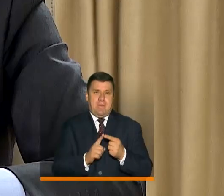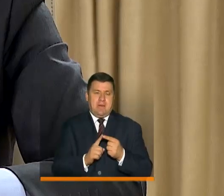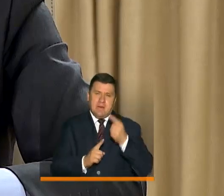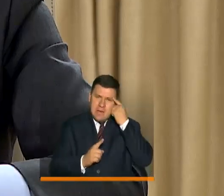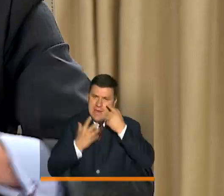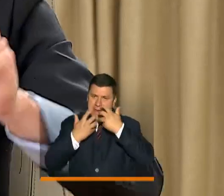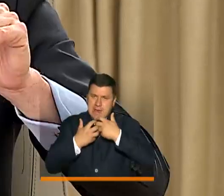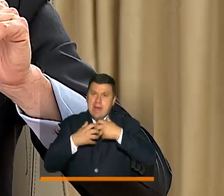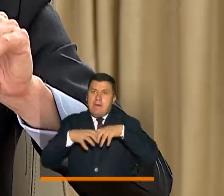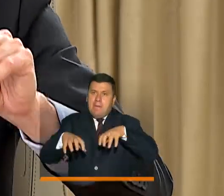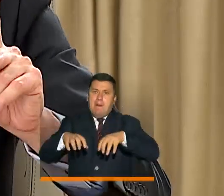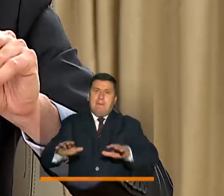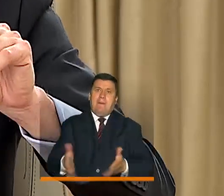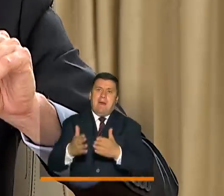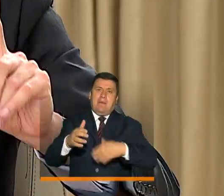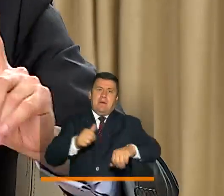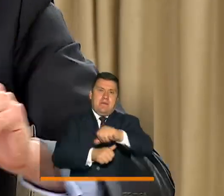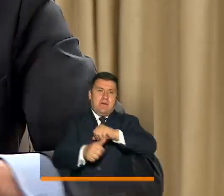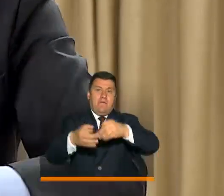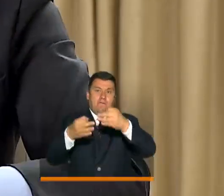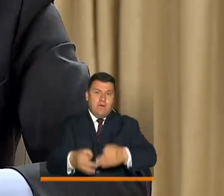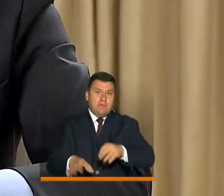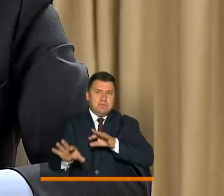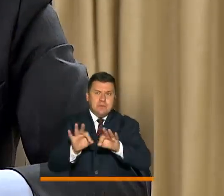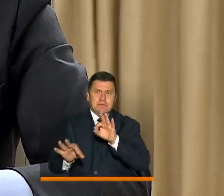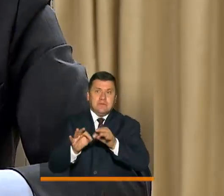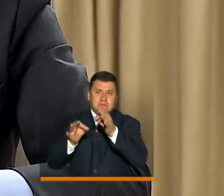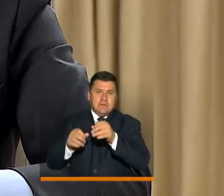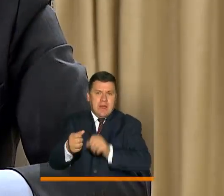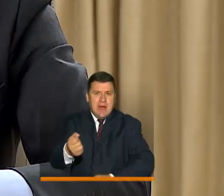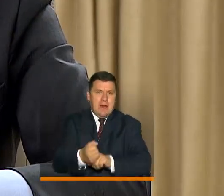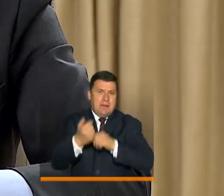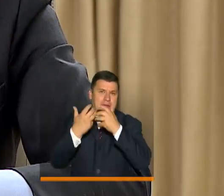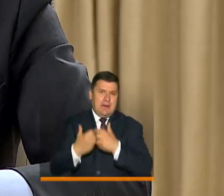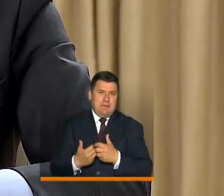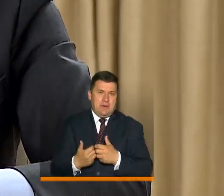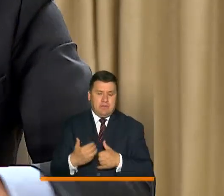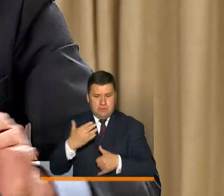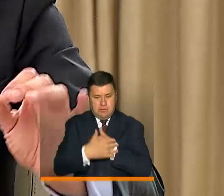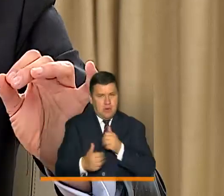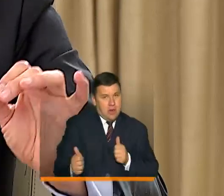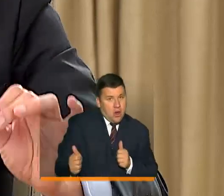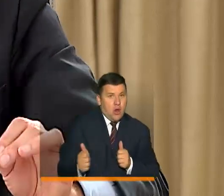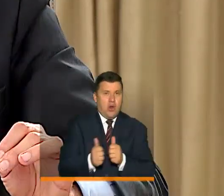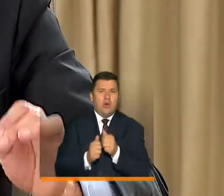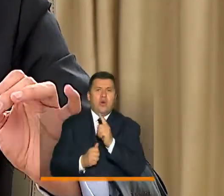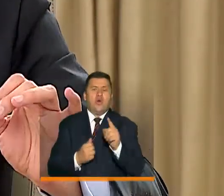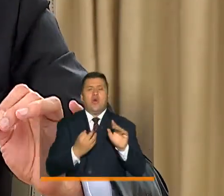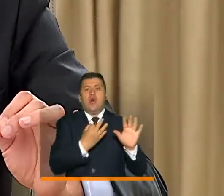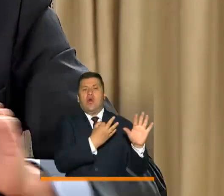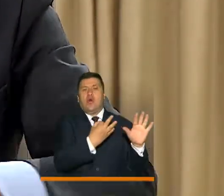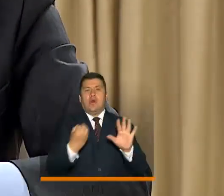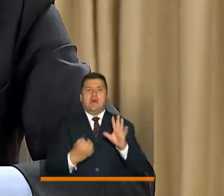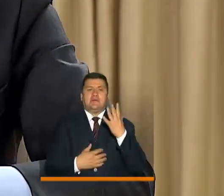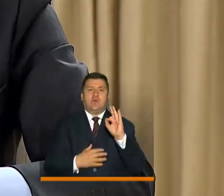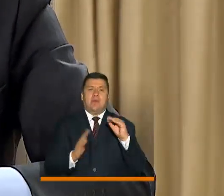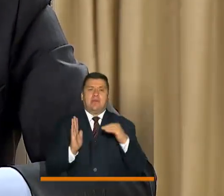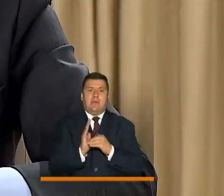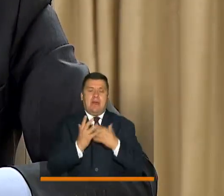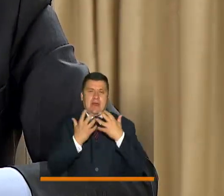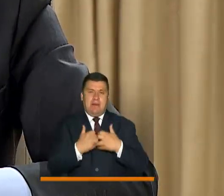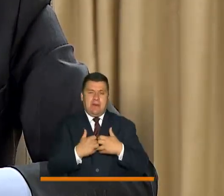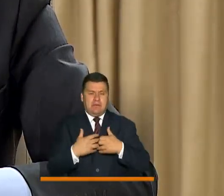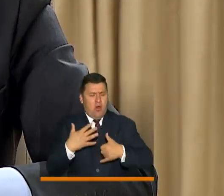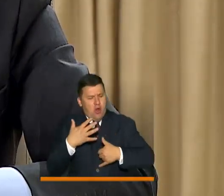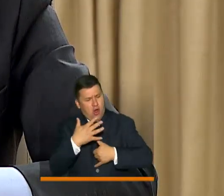tejido empresarial y contribuir a la formalización empresarial en el país, acompañando 850 mil